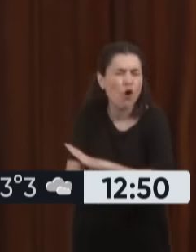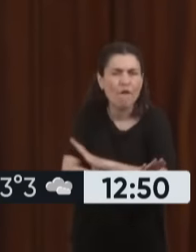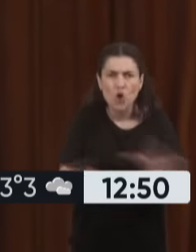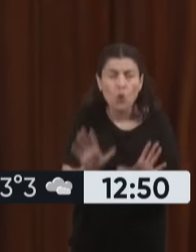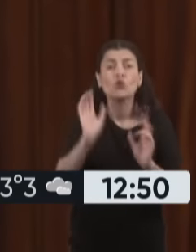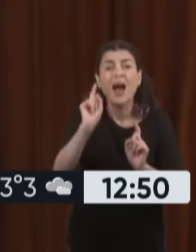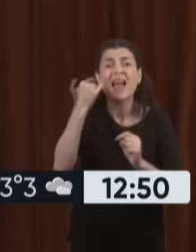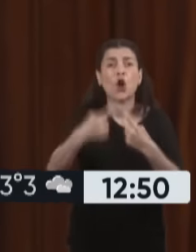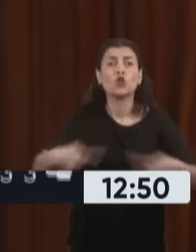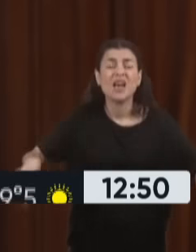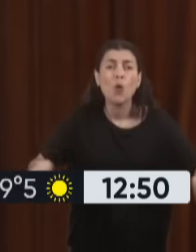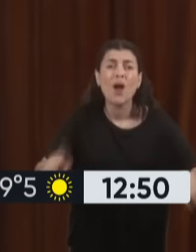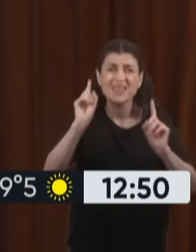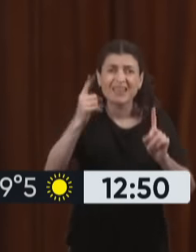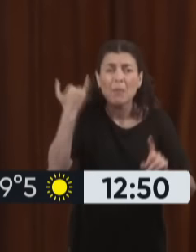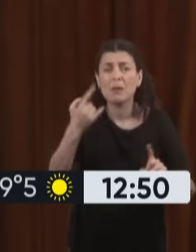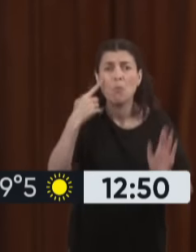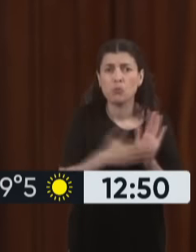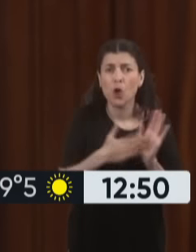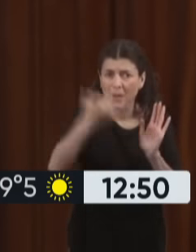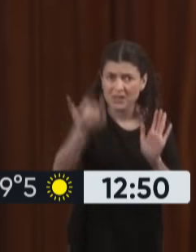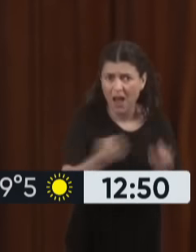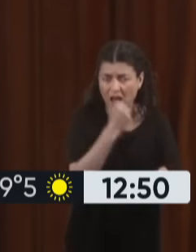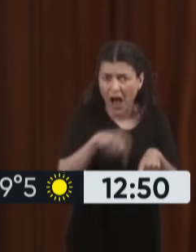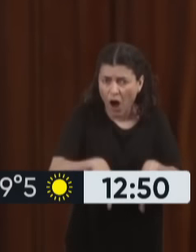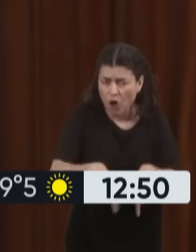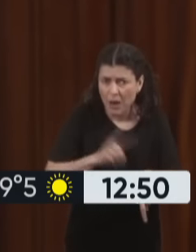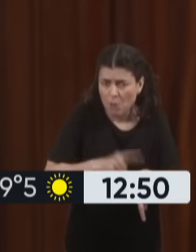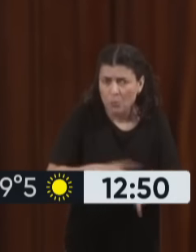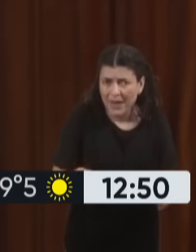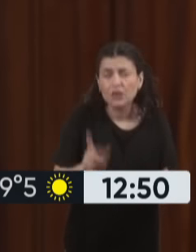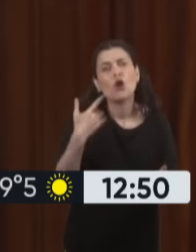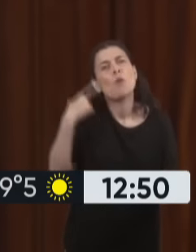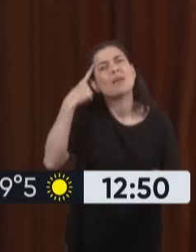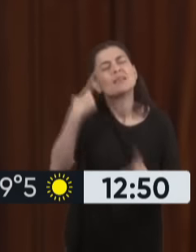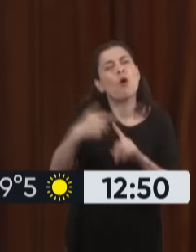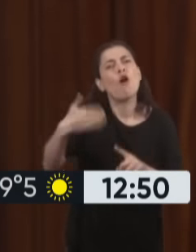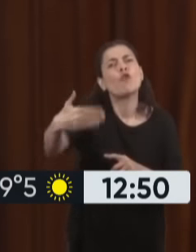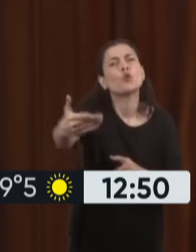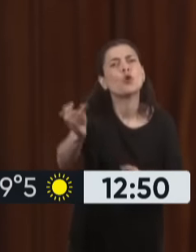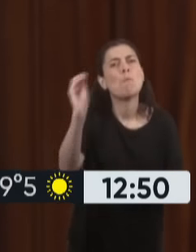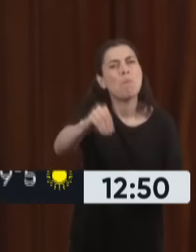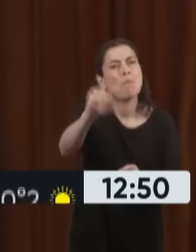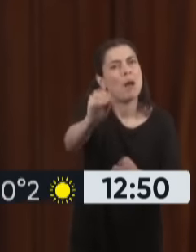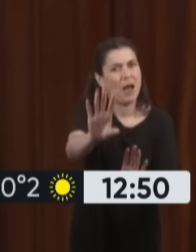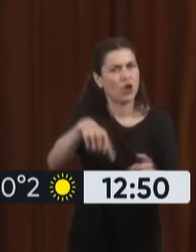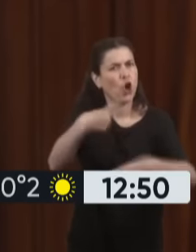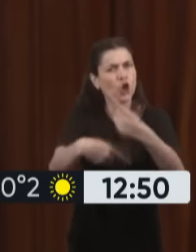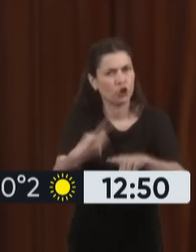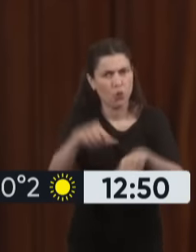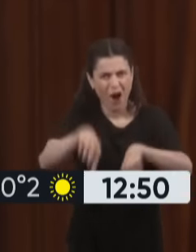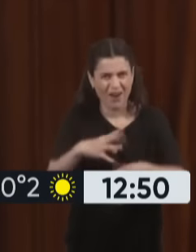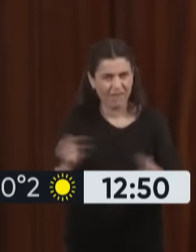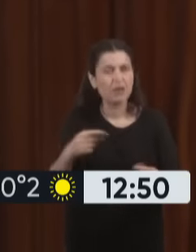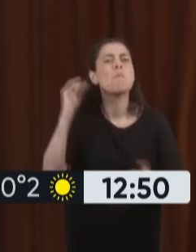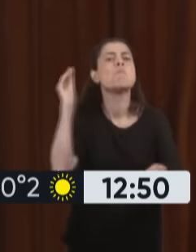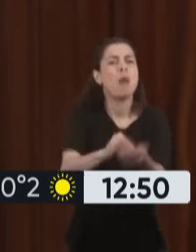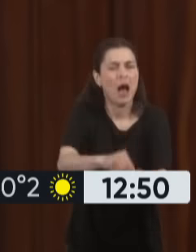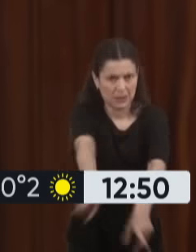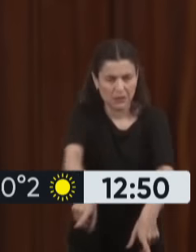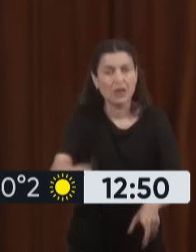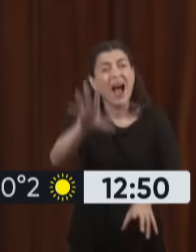más incipientes, pero le aseguro que aún hay mucho más por venir. Recuerden que la reforma estructural